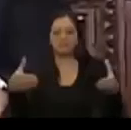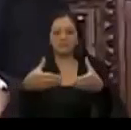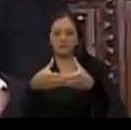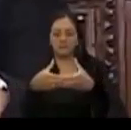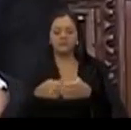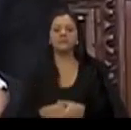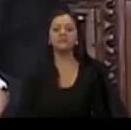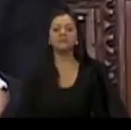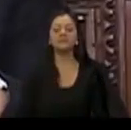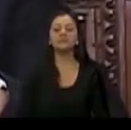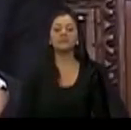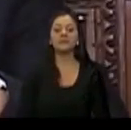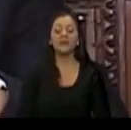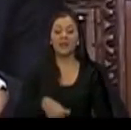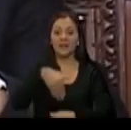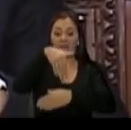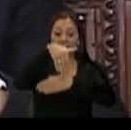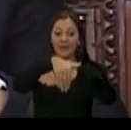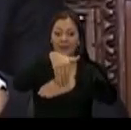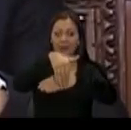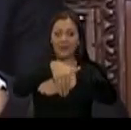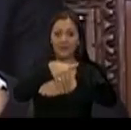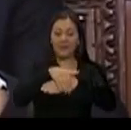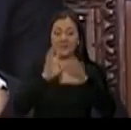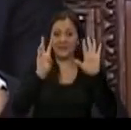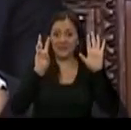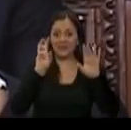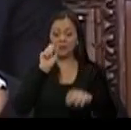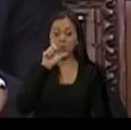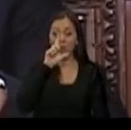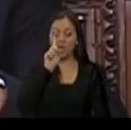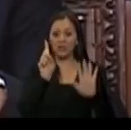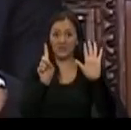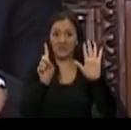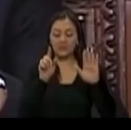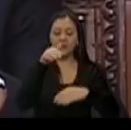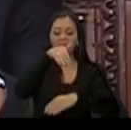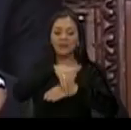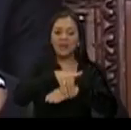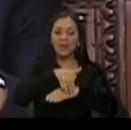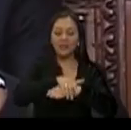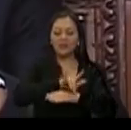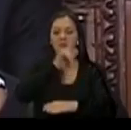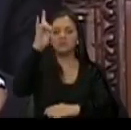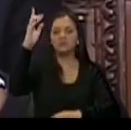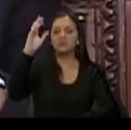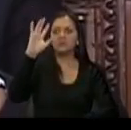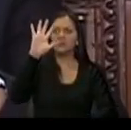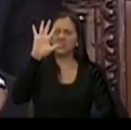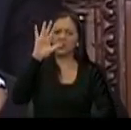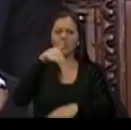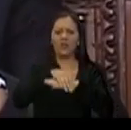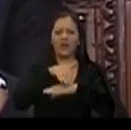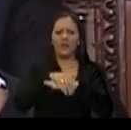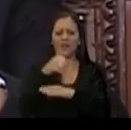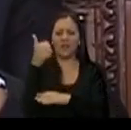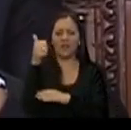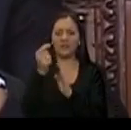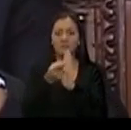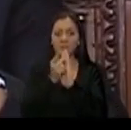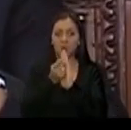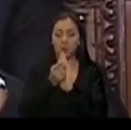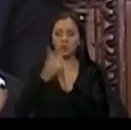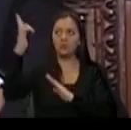En la tarde del mismo día, el Papa Francisco saldrá en avión a las 17 horas 10 minutos hacia